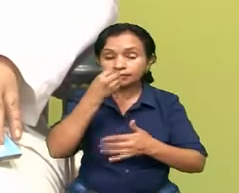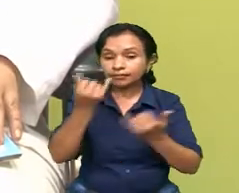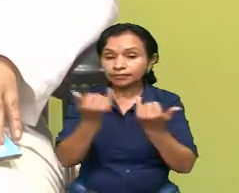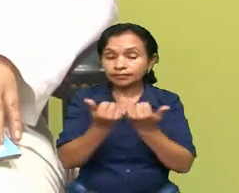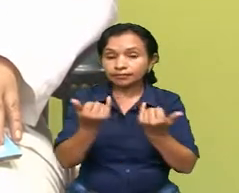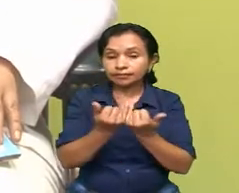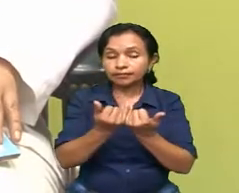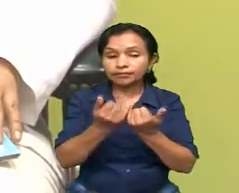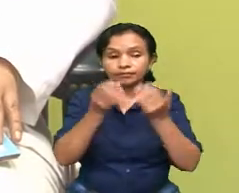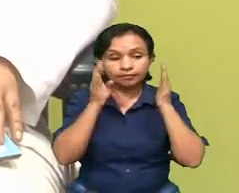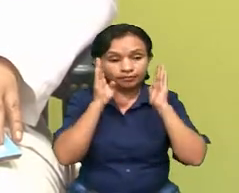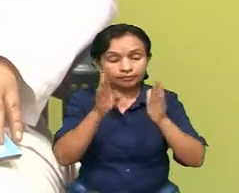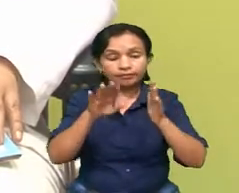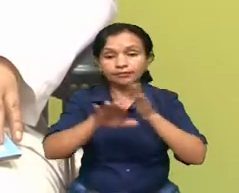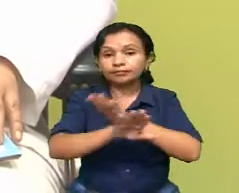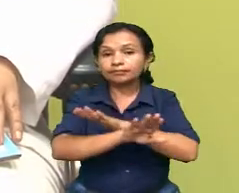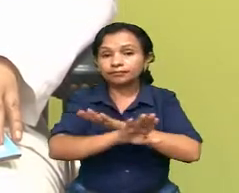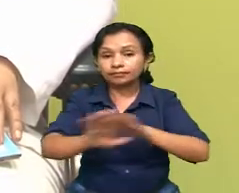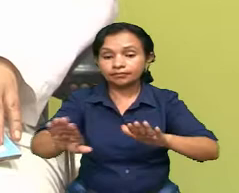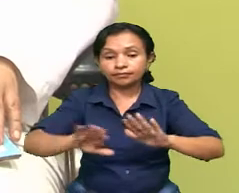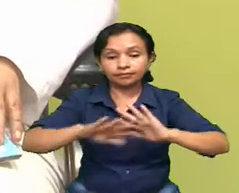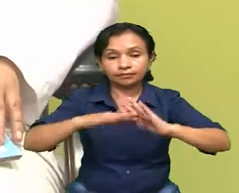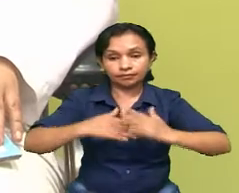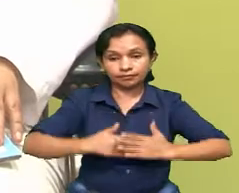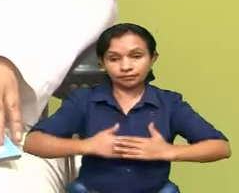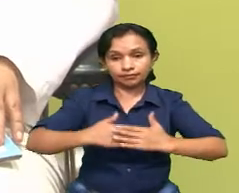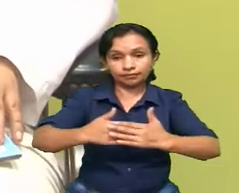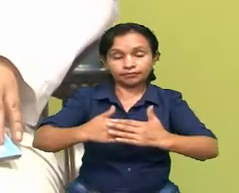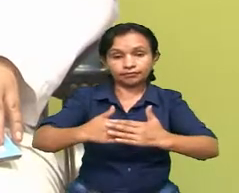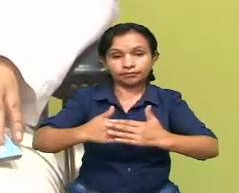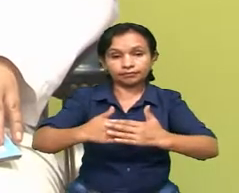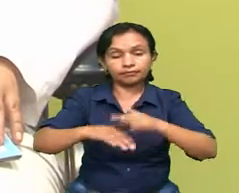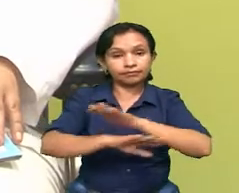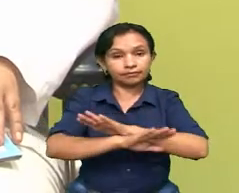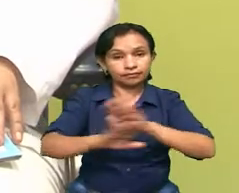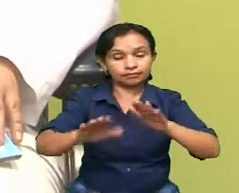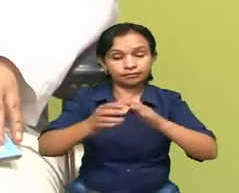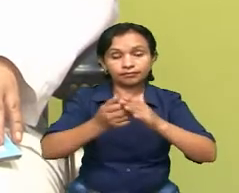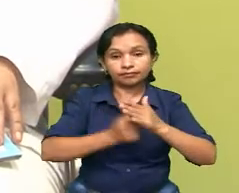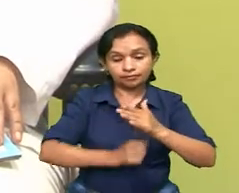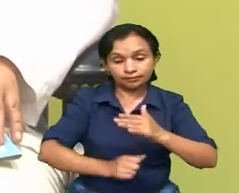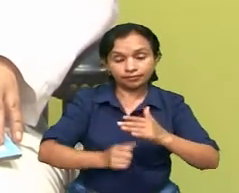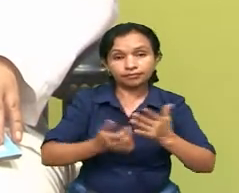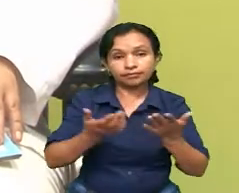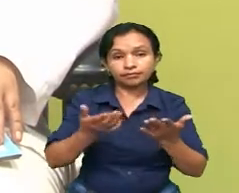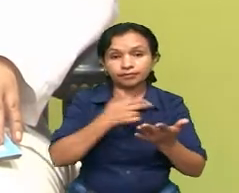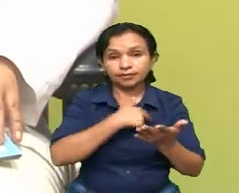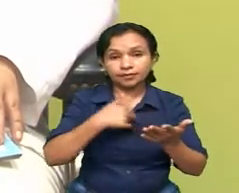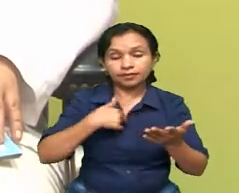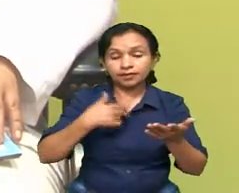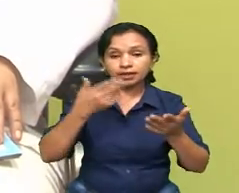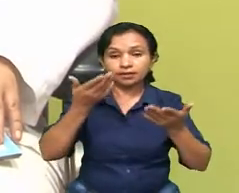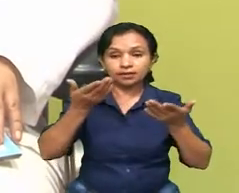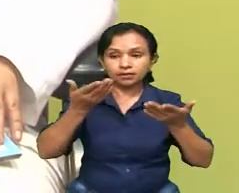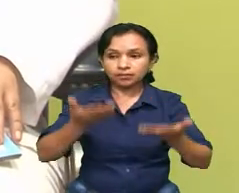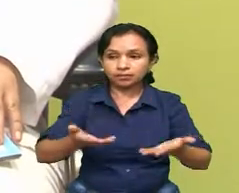la captación hasta que la paciente sale de su embarazo, porque se le va llevando el